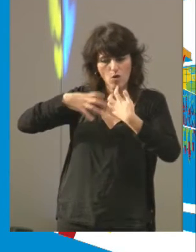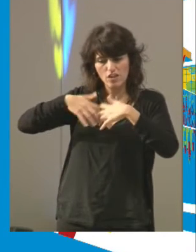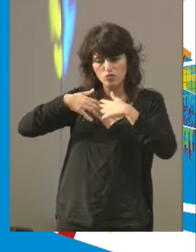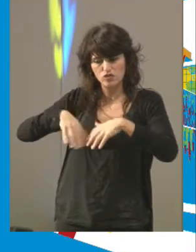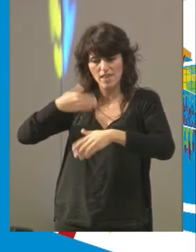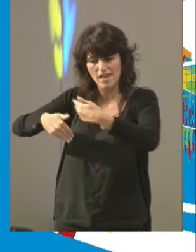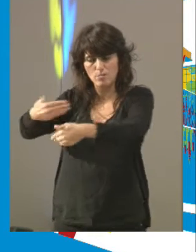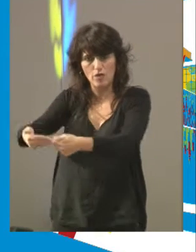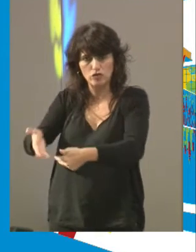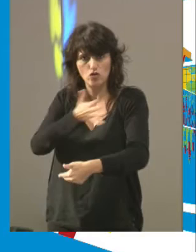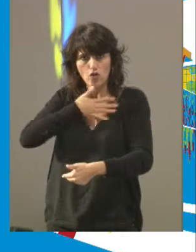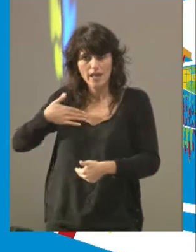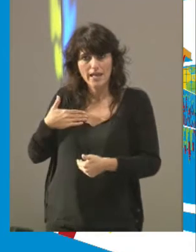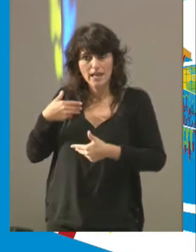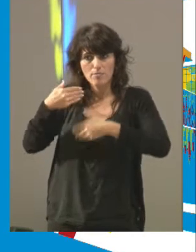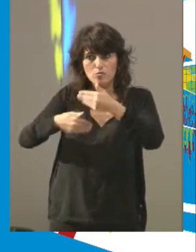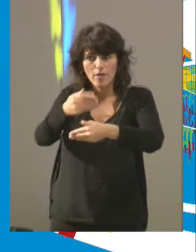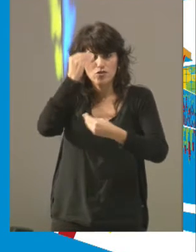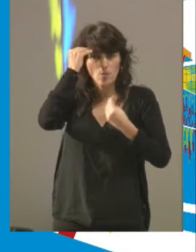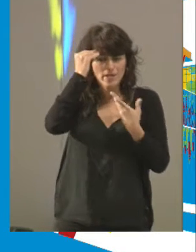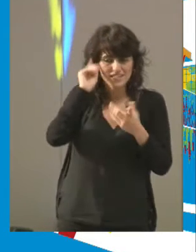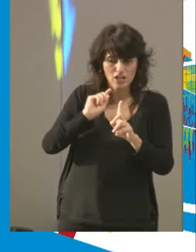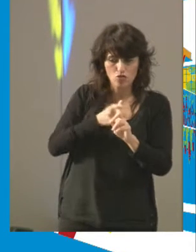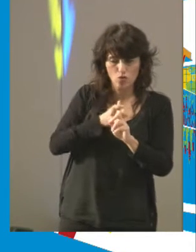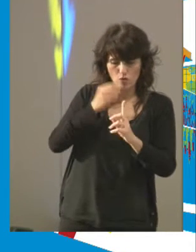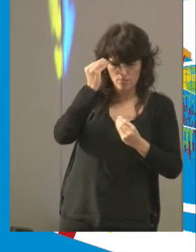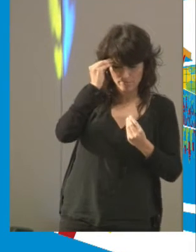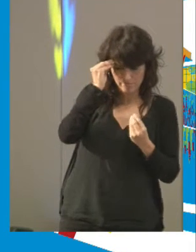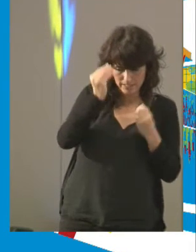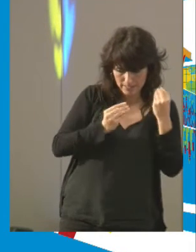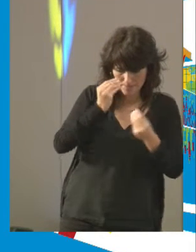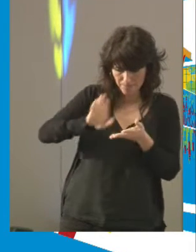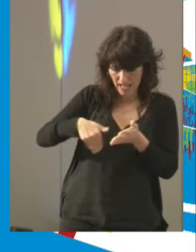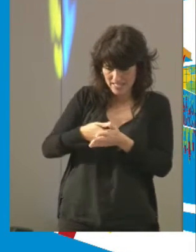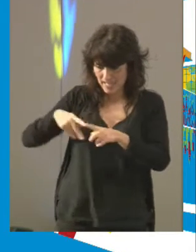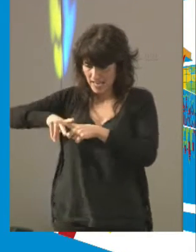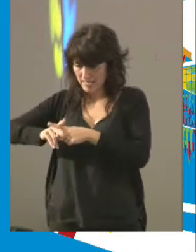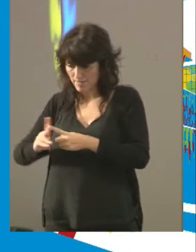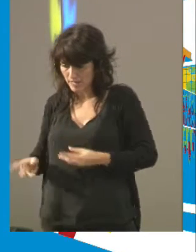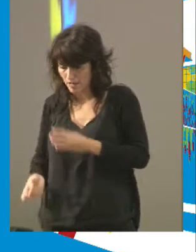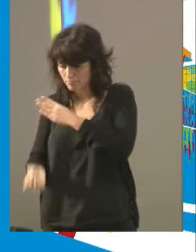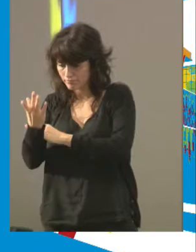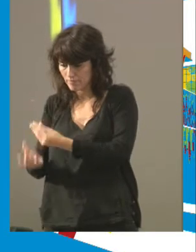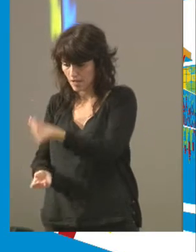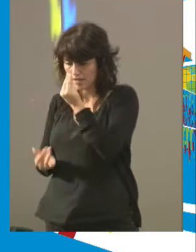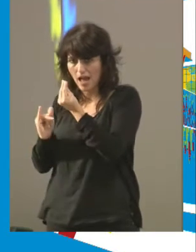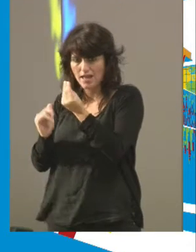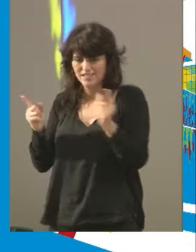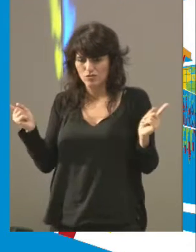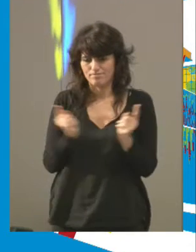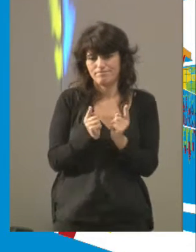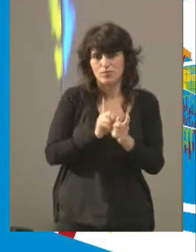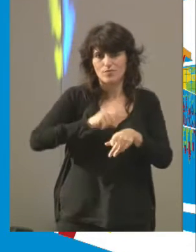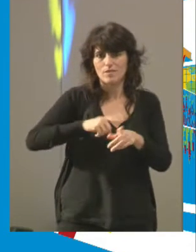proceso. Queremos que desde el proceso de que se piensa la solución hasta que tienes la herramienta informática pase el menor tiempo